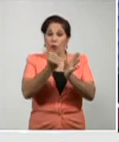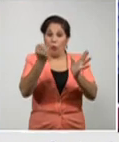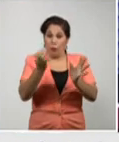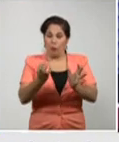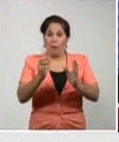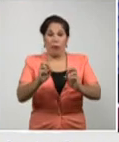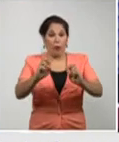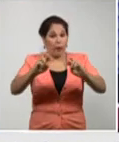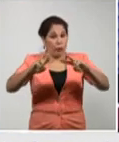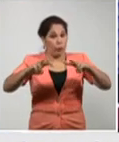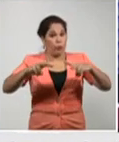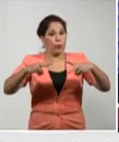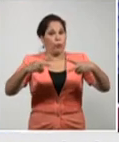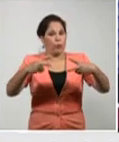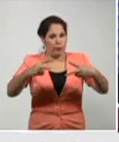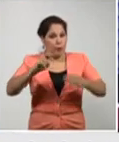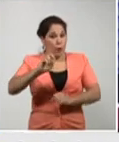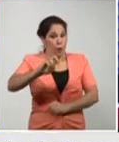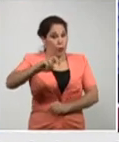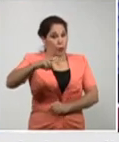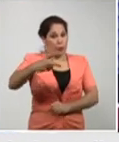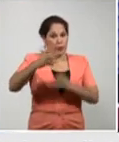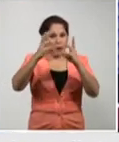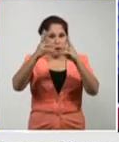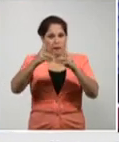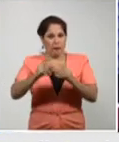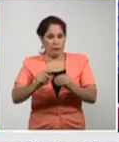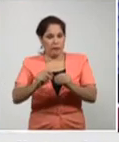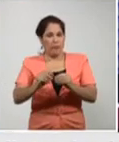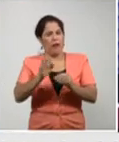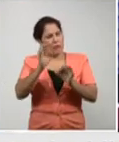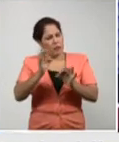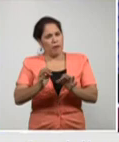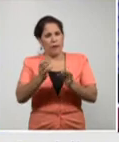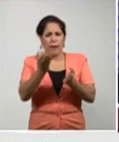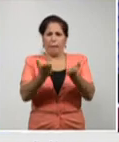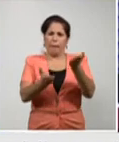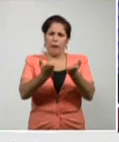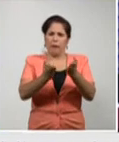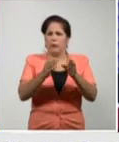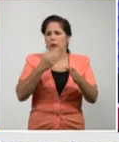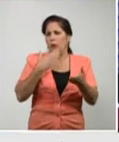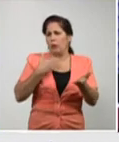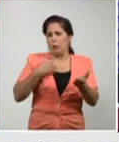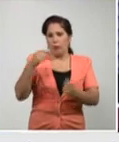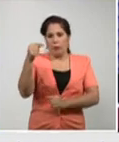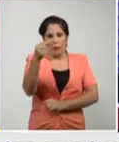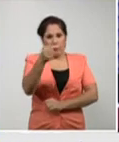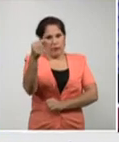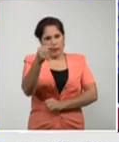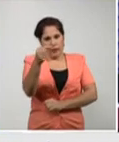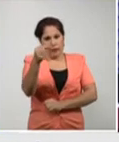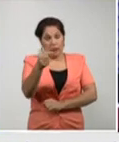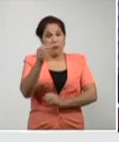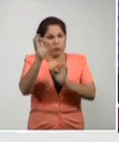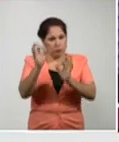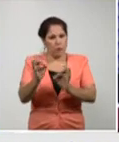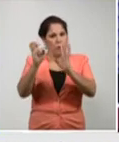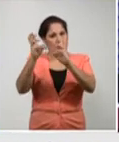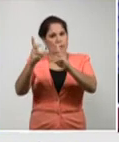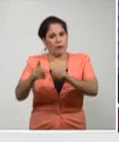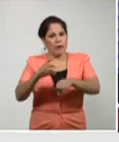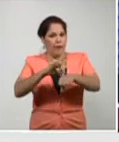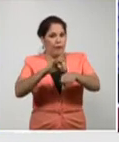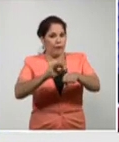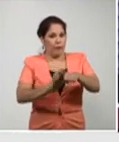duplica prácticamente esta cifra, pues realmente el balance es negativo y es la razón del número de activos que tenemos